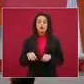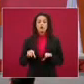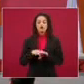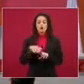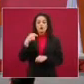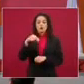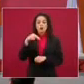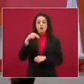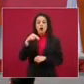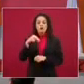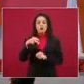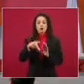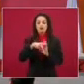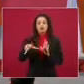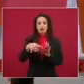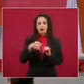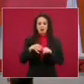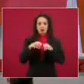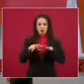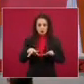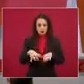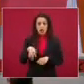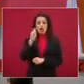El autor de la columna,